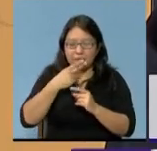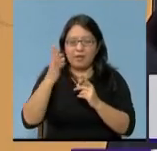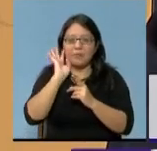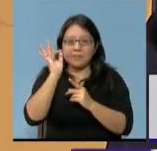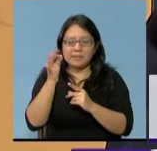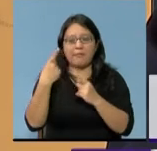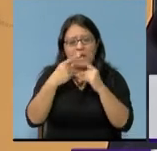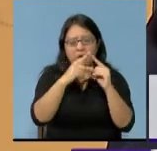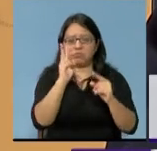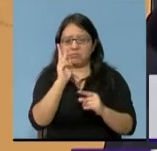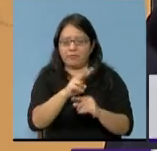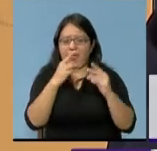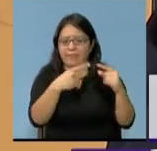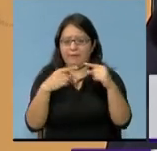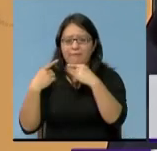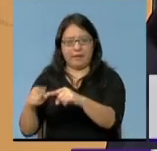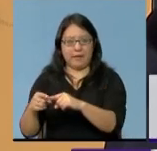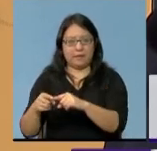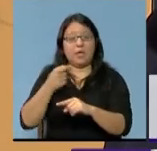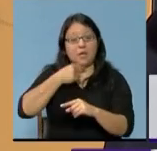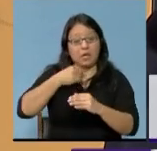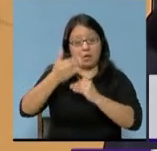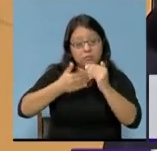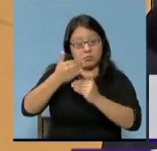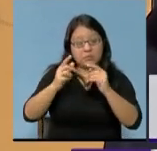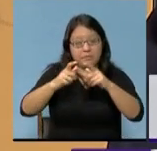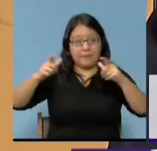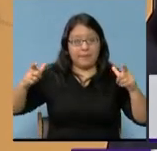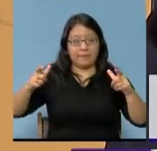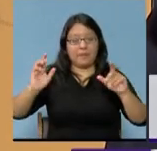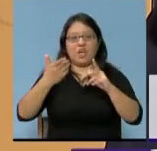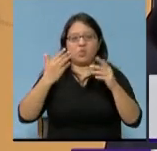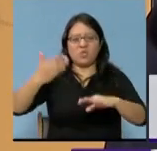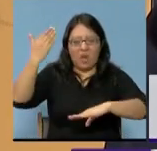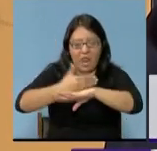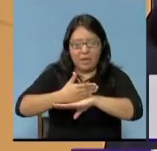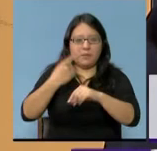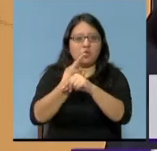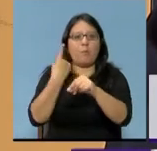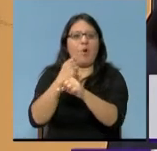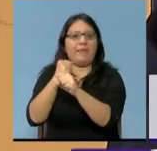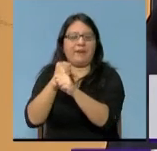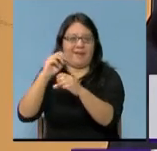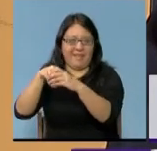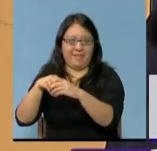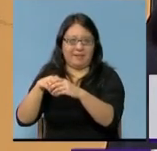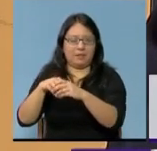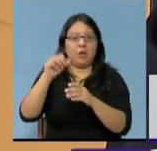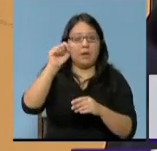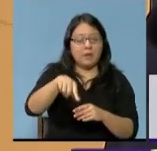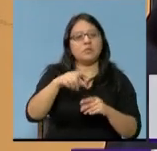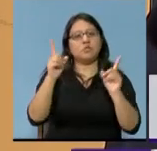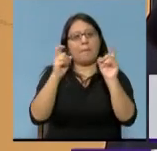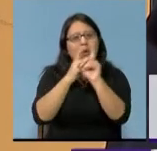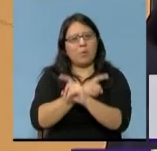que sean necesarias que permitan seguir produciendo no sean una limitante entendemos que esto es un problema que vamos teniendo